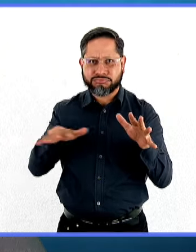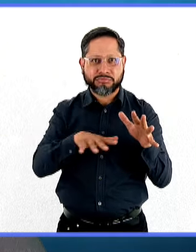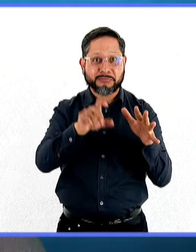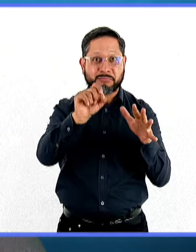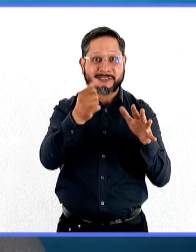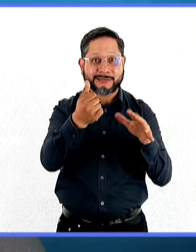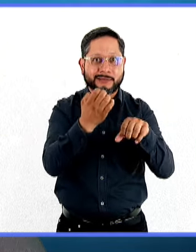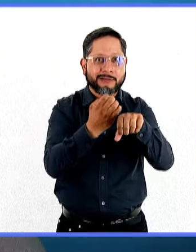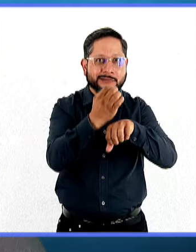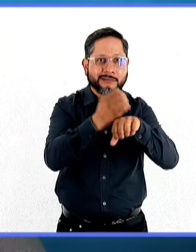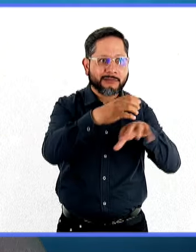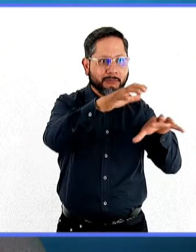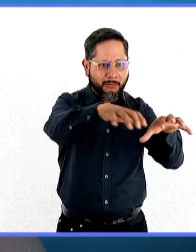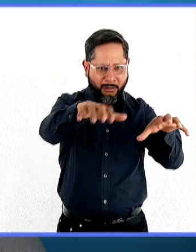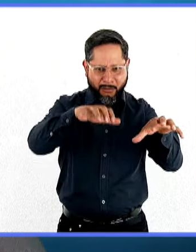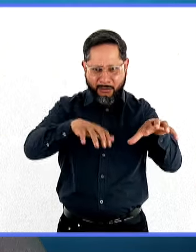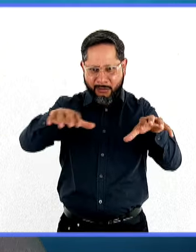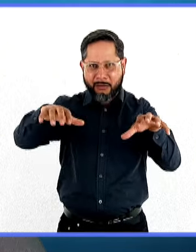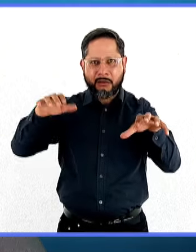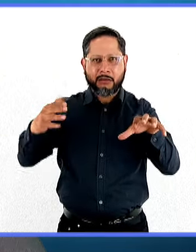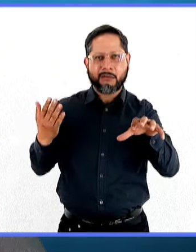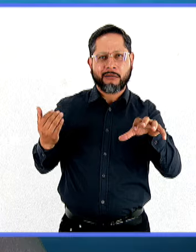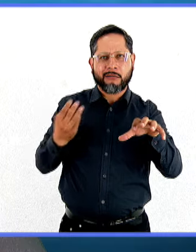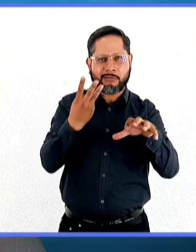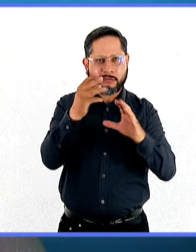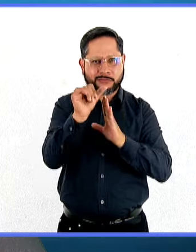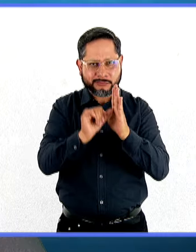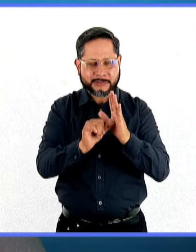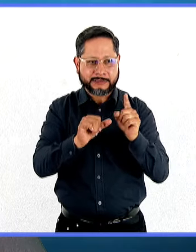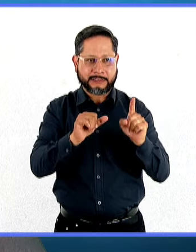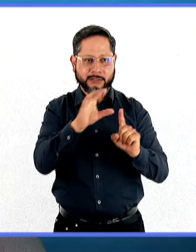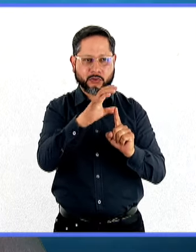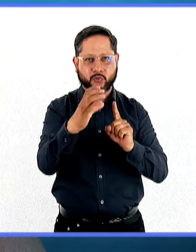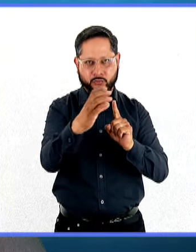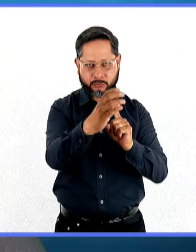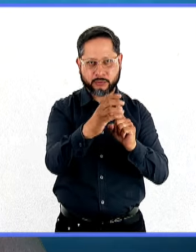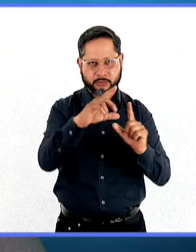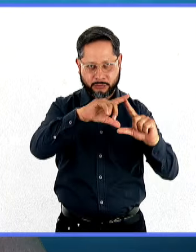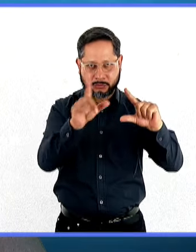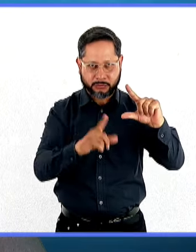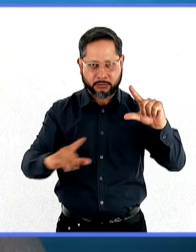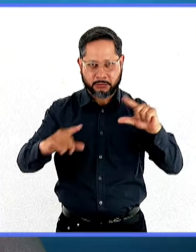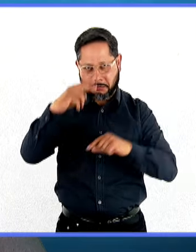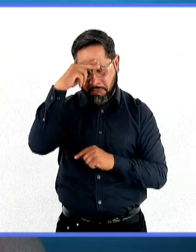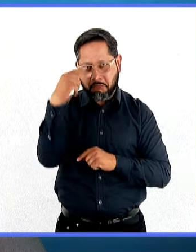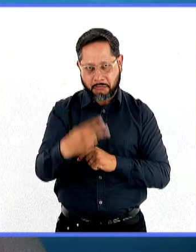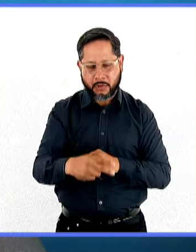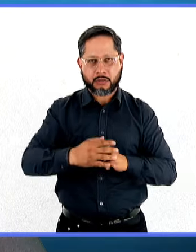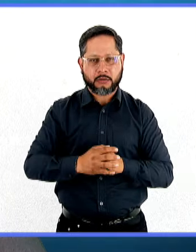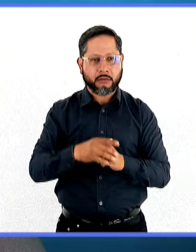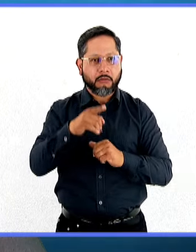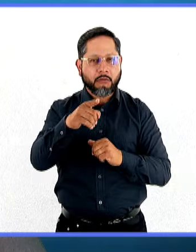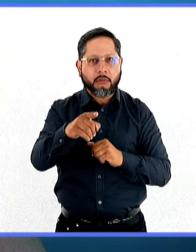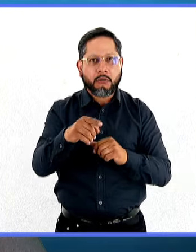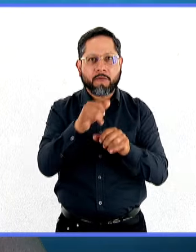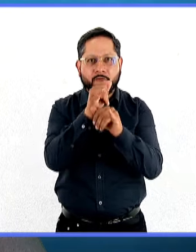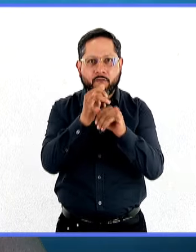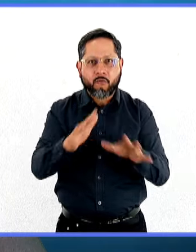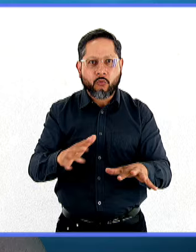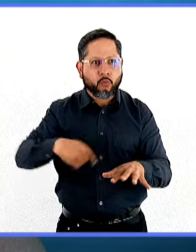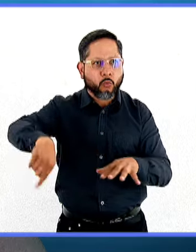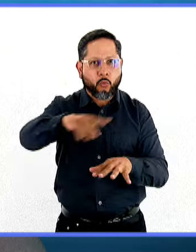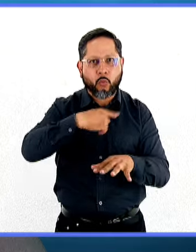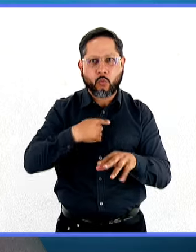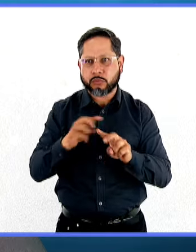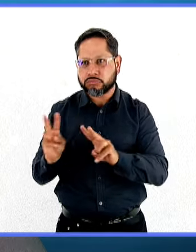país Durante los primeros TR meses del año de acuerdo a la Comisión Nacional forestal de México se trata de datos que deben ser señal de